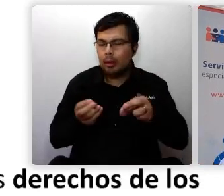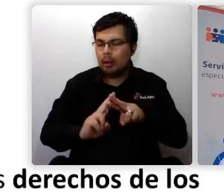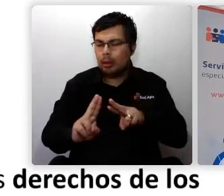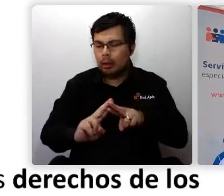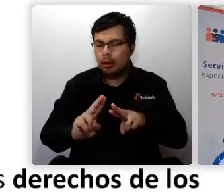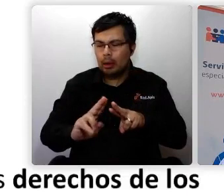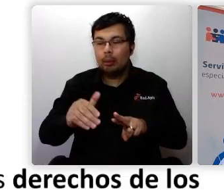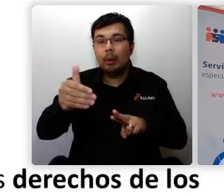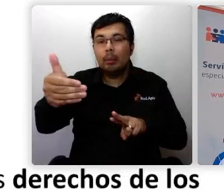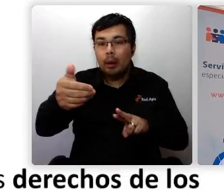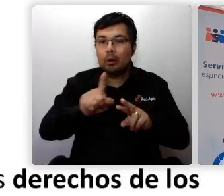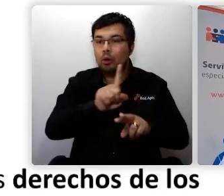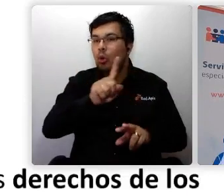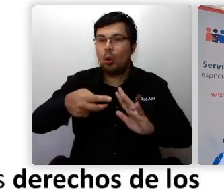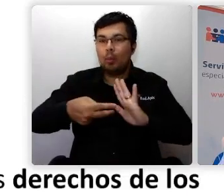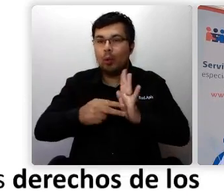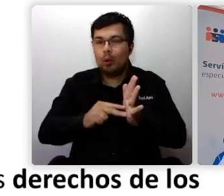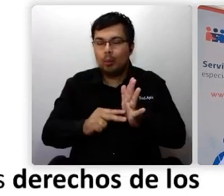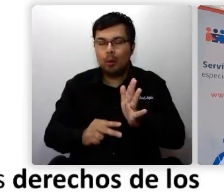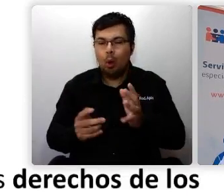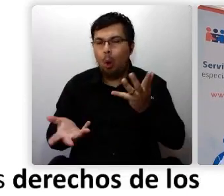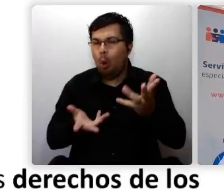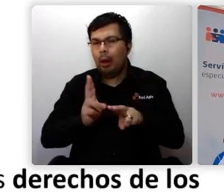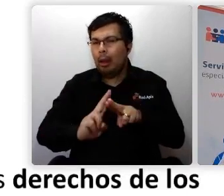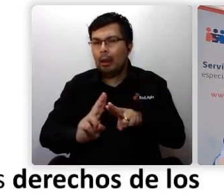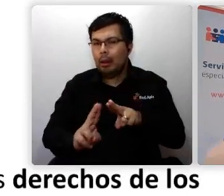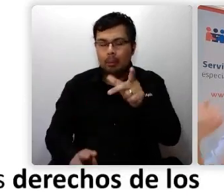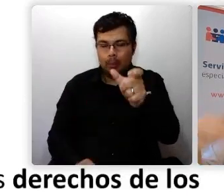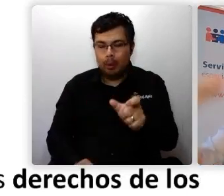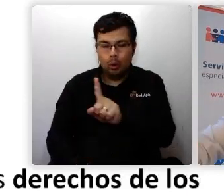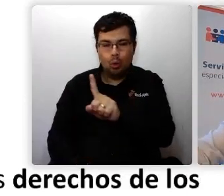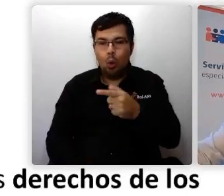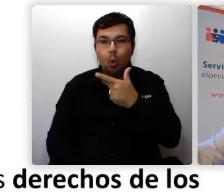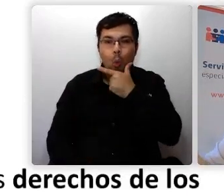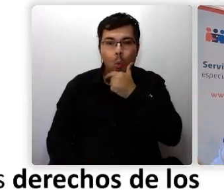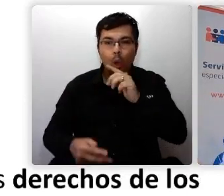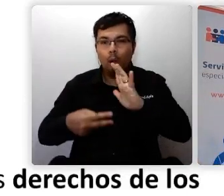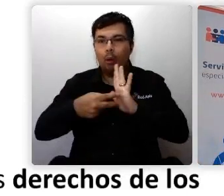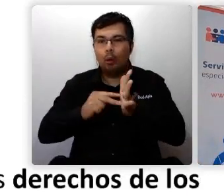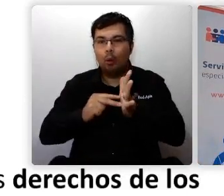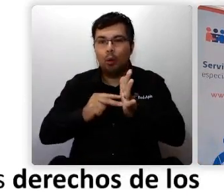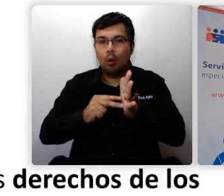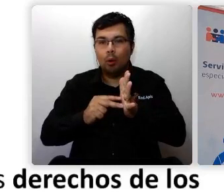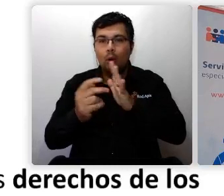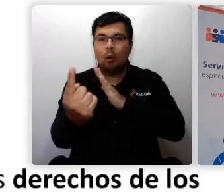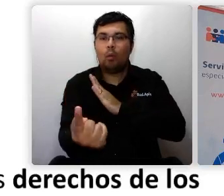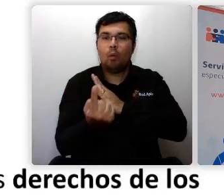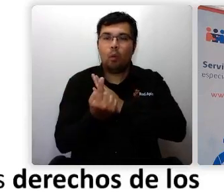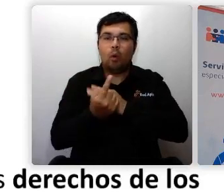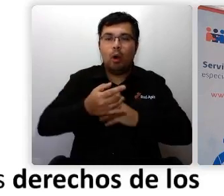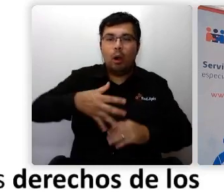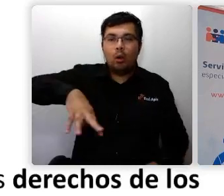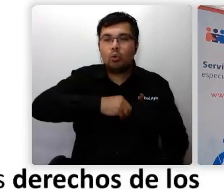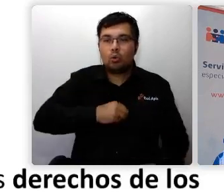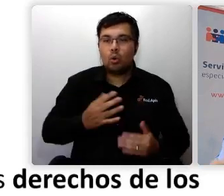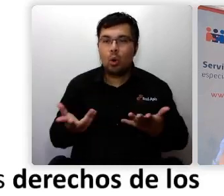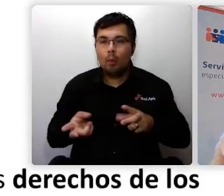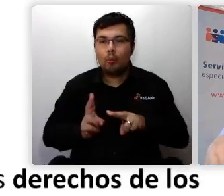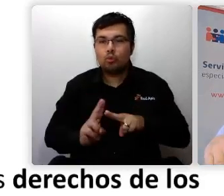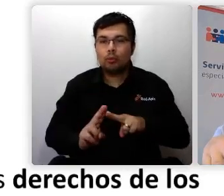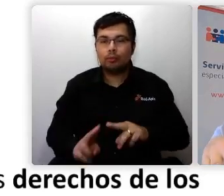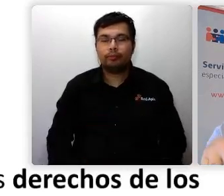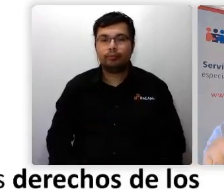gente no tenga esta duda, no tenga este problema y no tenga que recurrir a nosotros en un futuro de cómo solucionarlos.